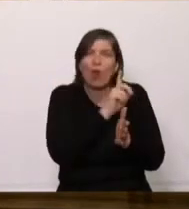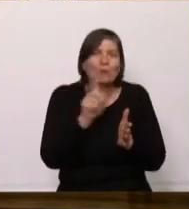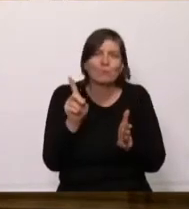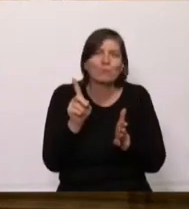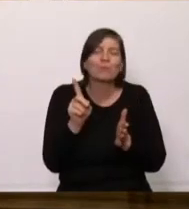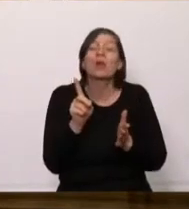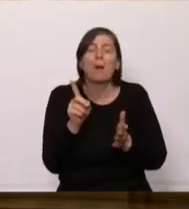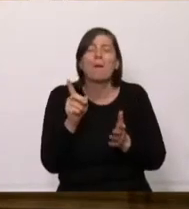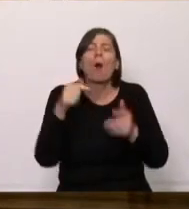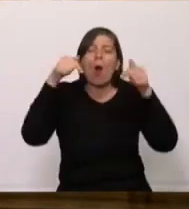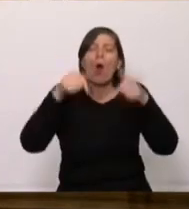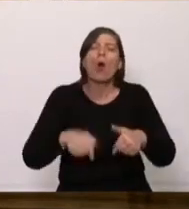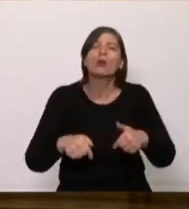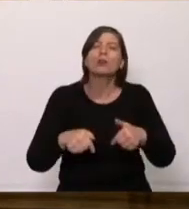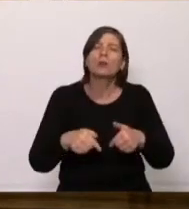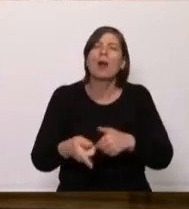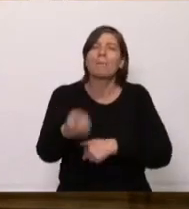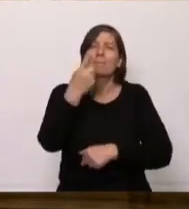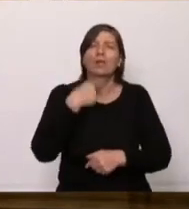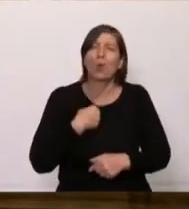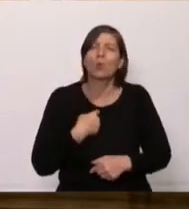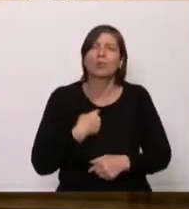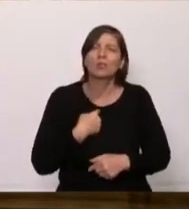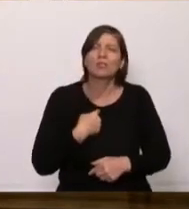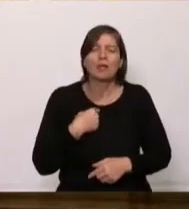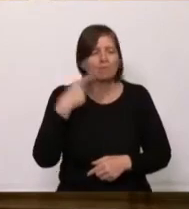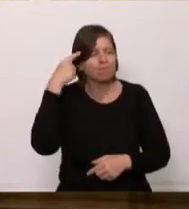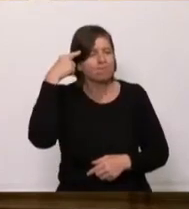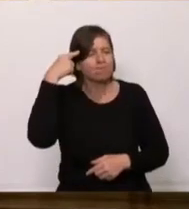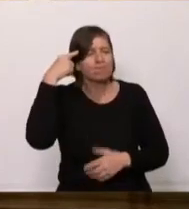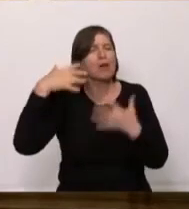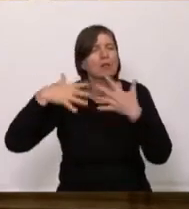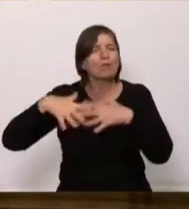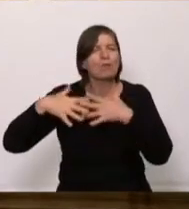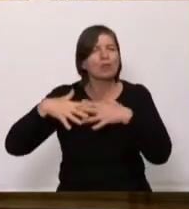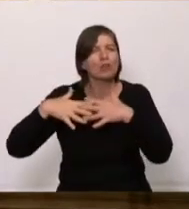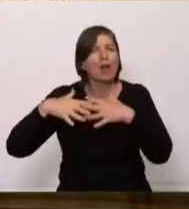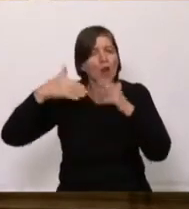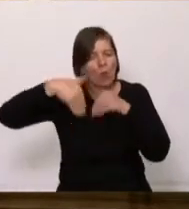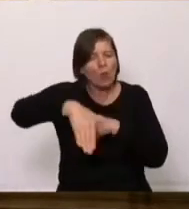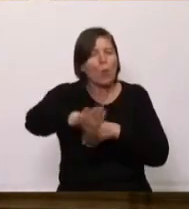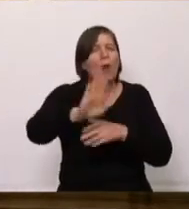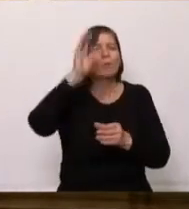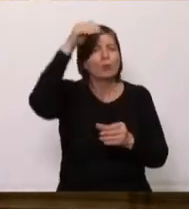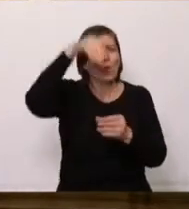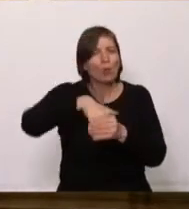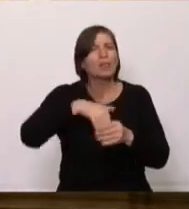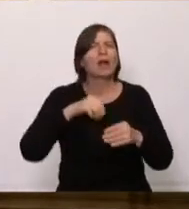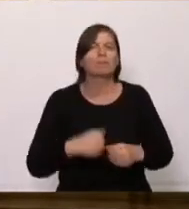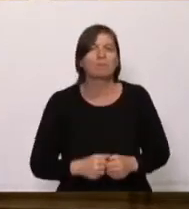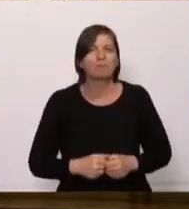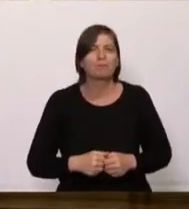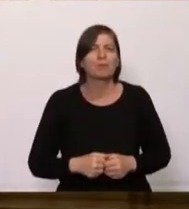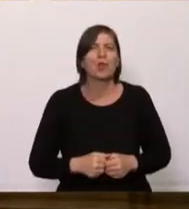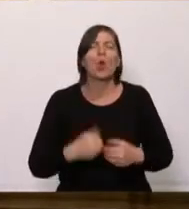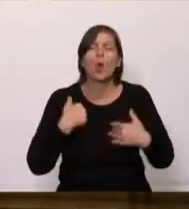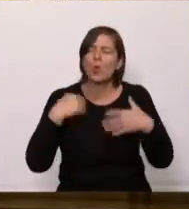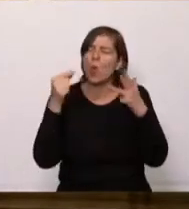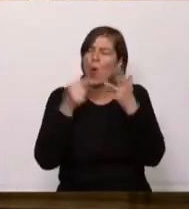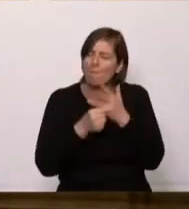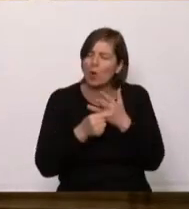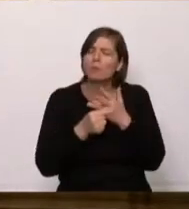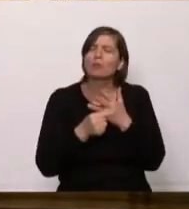Creo que hoy puede ser una buena pregunta que nos hagamos a la hora de ejercer el voto con